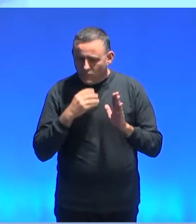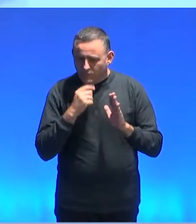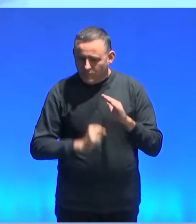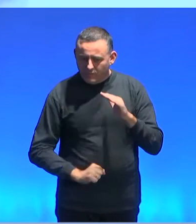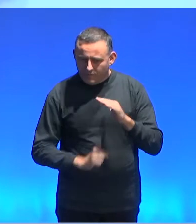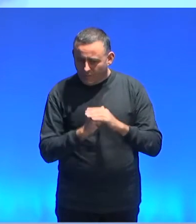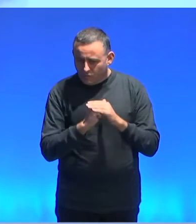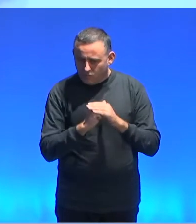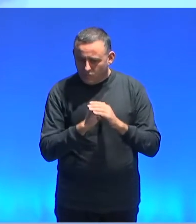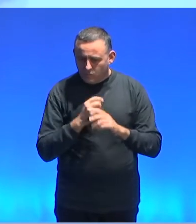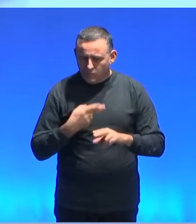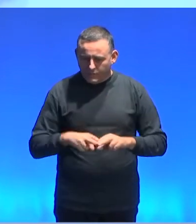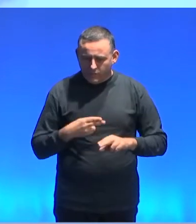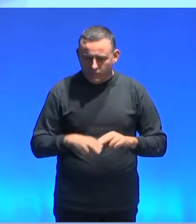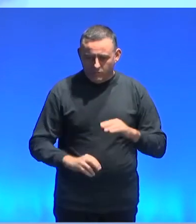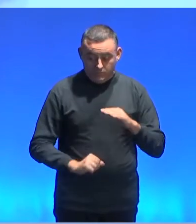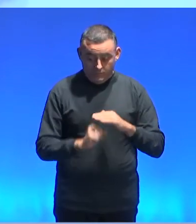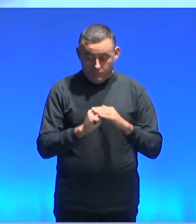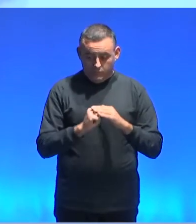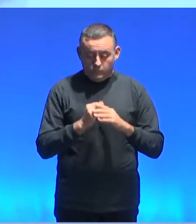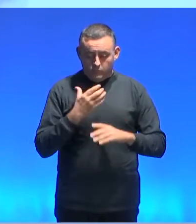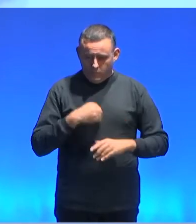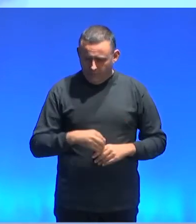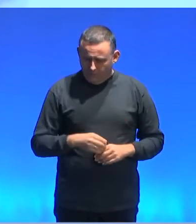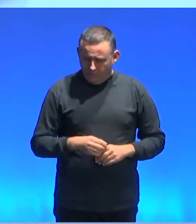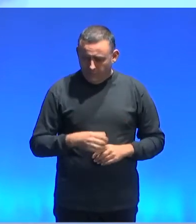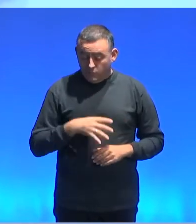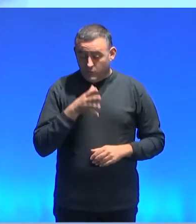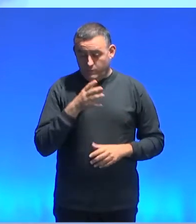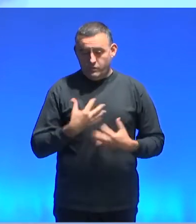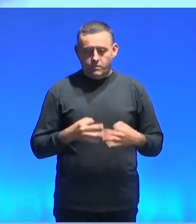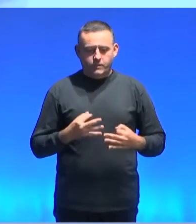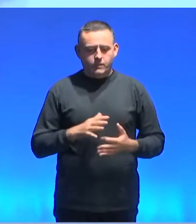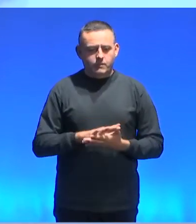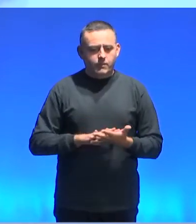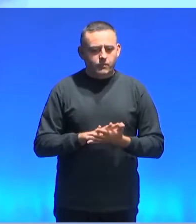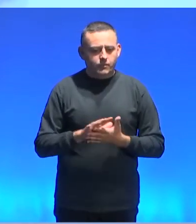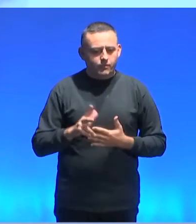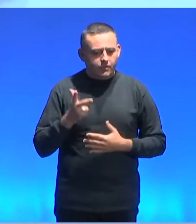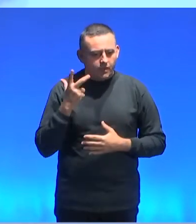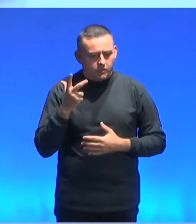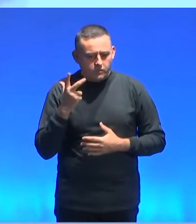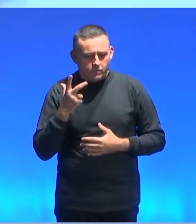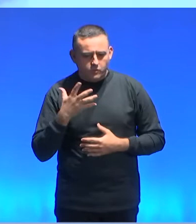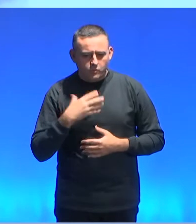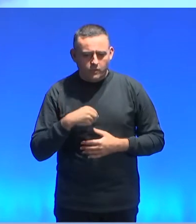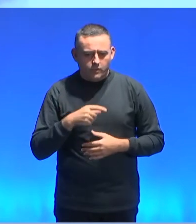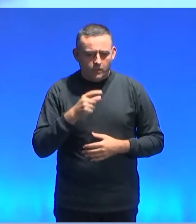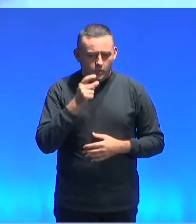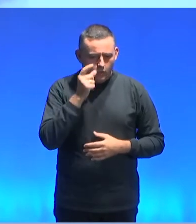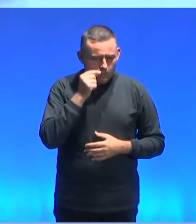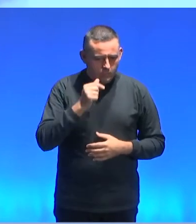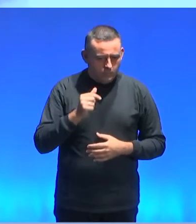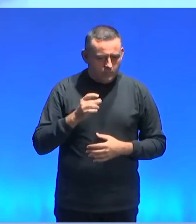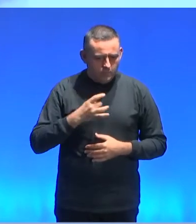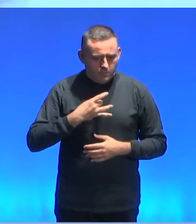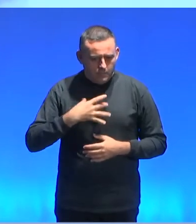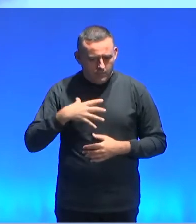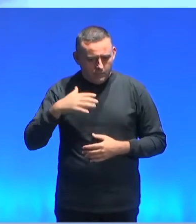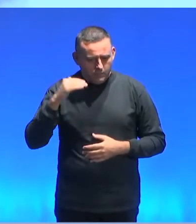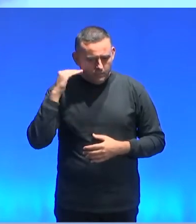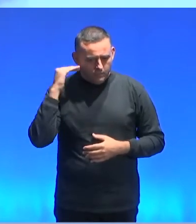algún techo político, ¿no? Porque cuando hablamos de los derechos también muchas veces estamos pensando en ese hombre blanco, occidental, capitalista,